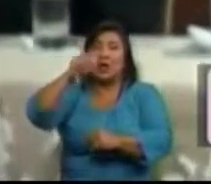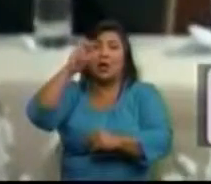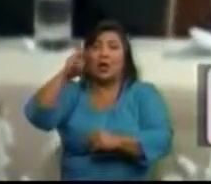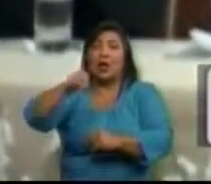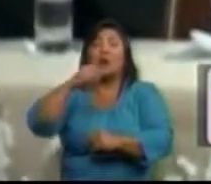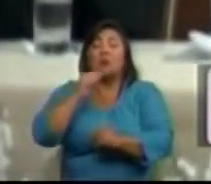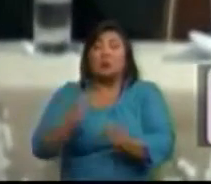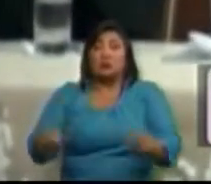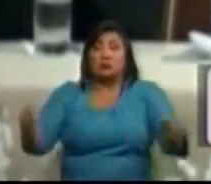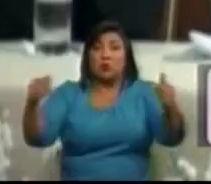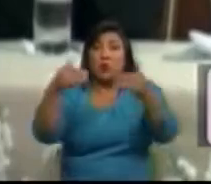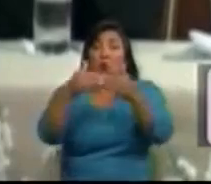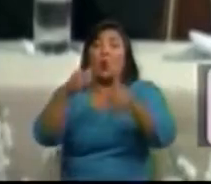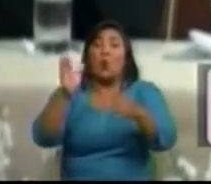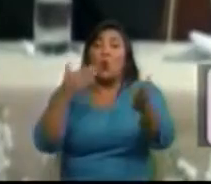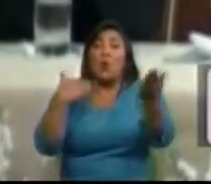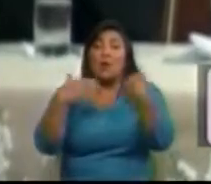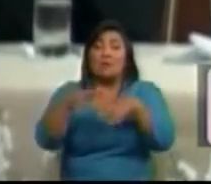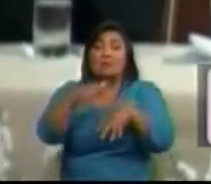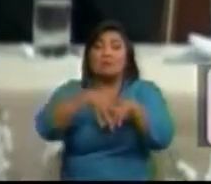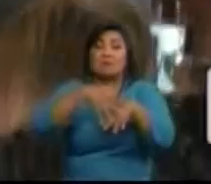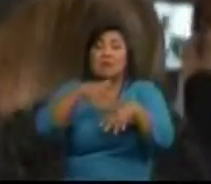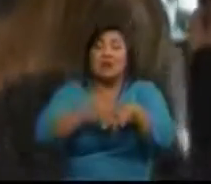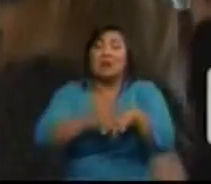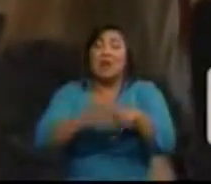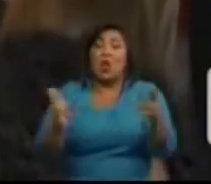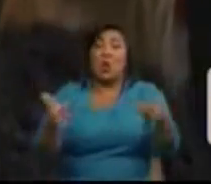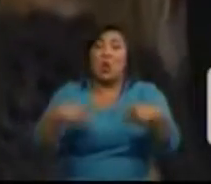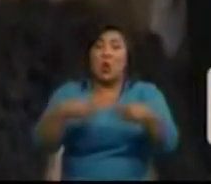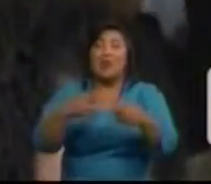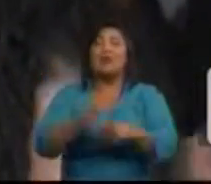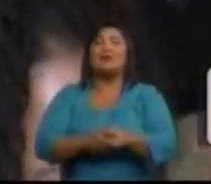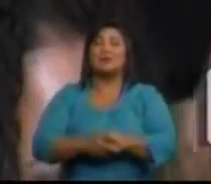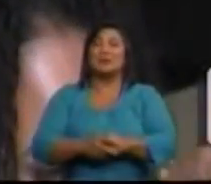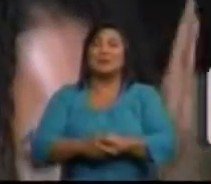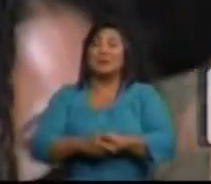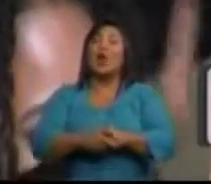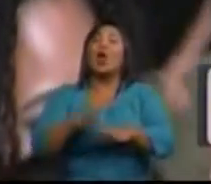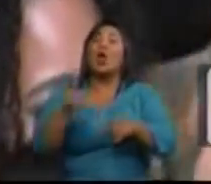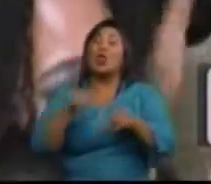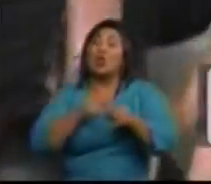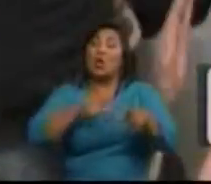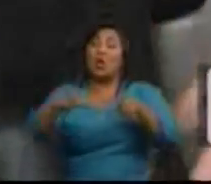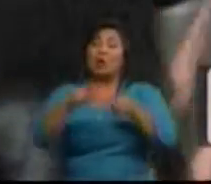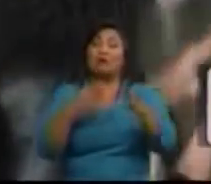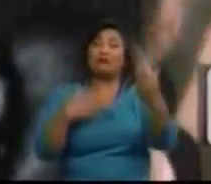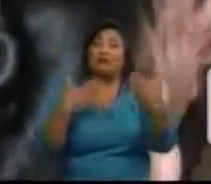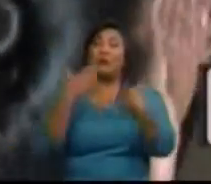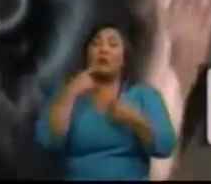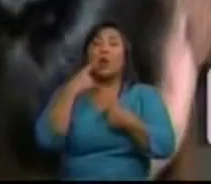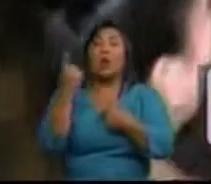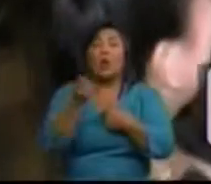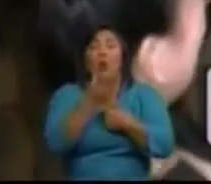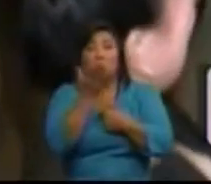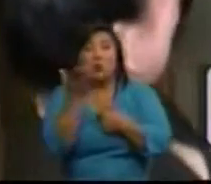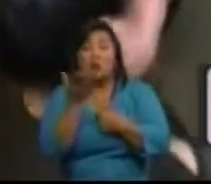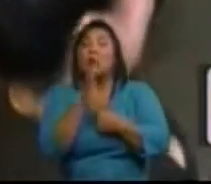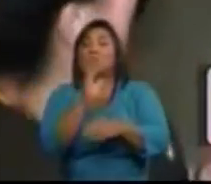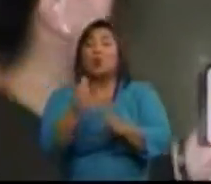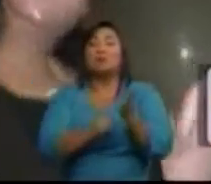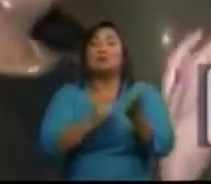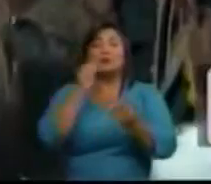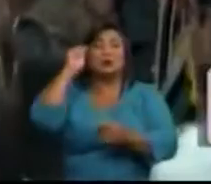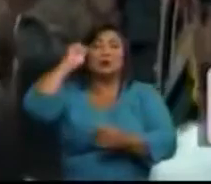unirán Guayaquil, Machala y Huaquillas. Fue en el Centro de Arte Luz Victoria Rivera de Mora donde se llevó a cabo el acto de